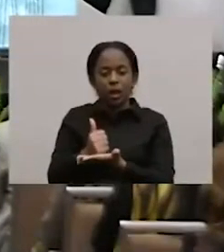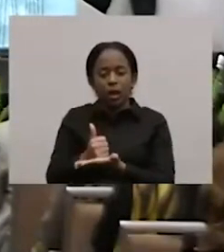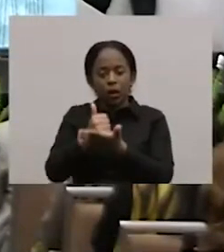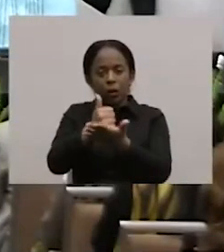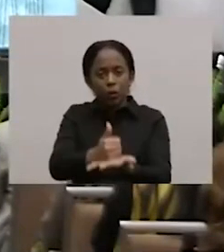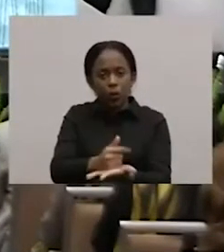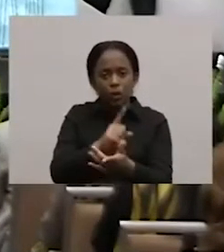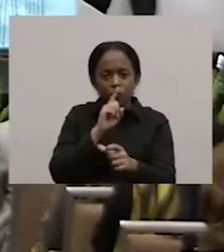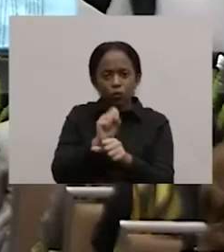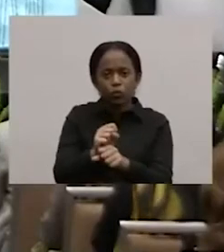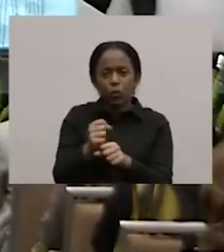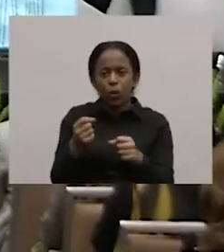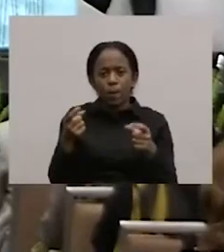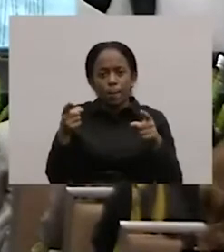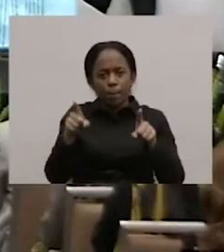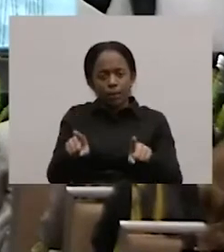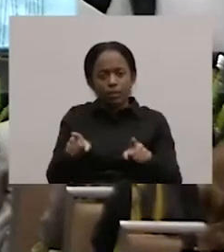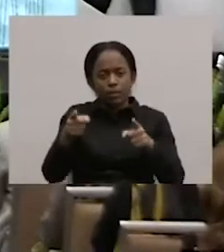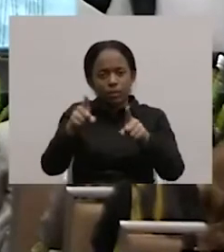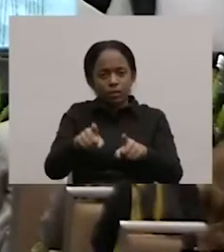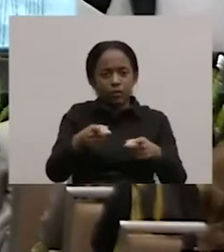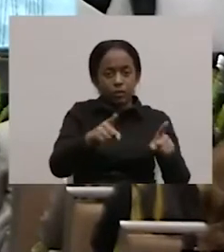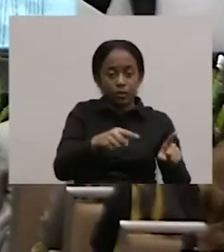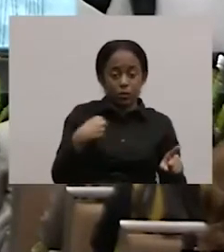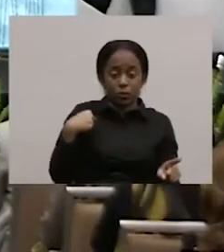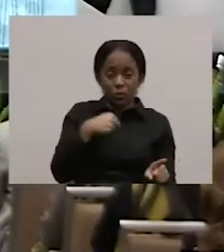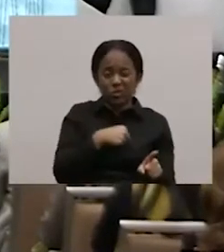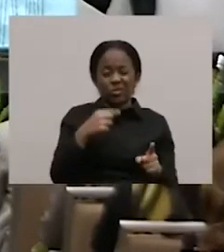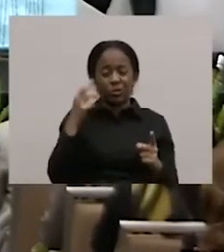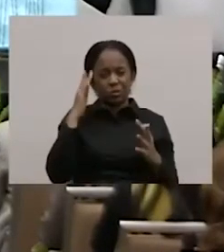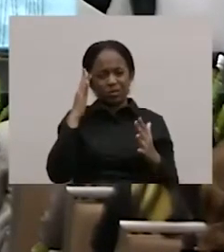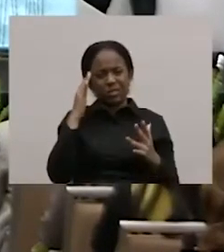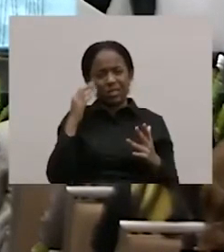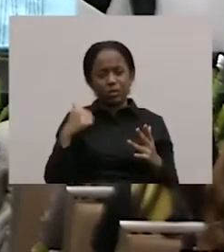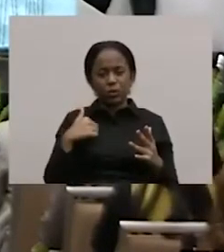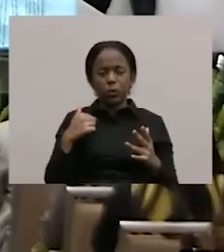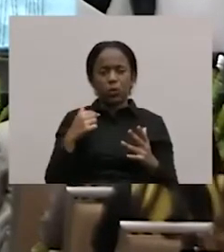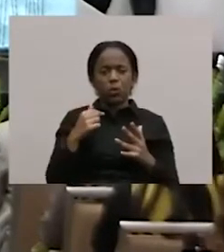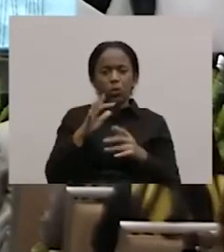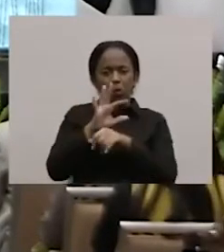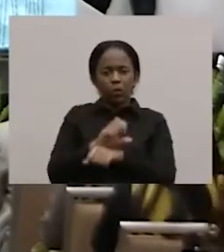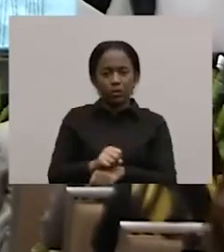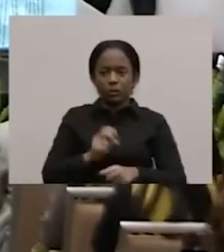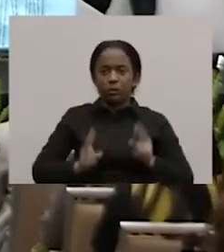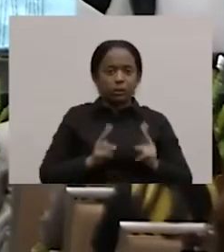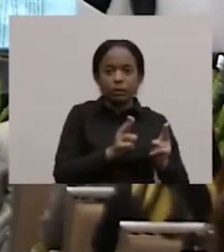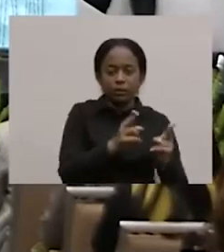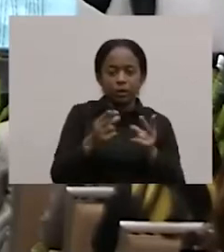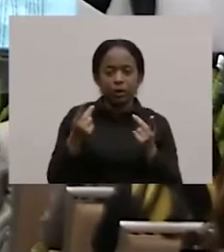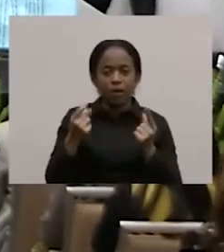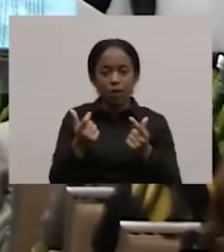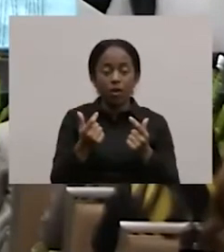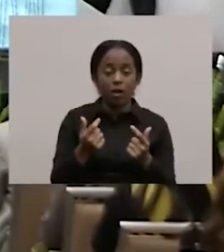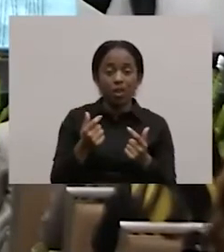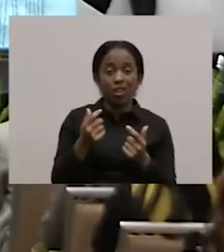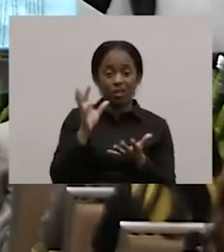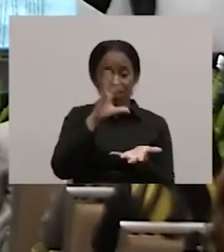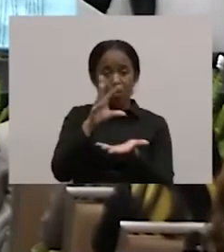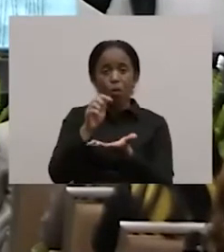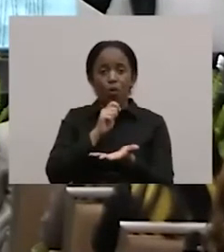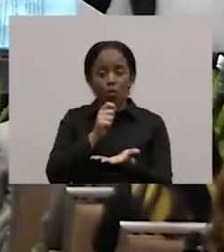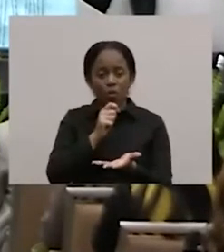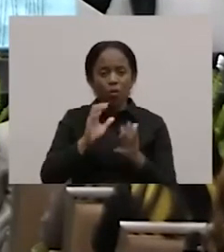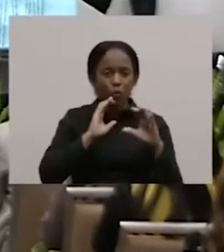pasando. Me preocupa, por ejemplo, que nosotros mismos, en la cotidianidad, en la rapidez, que los medios de comunicación y